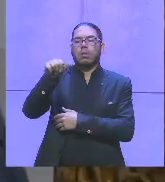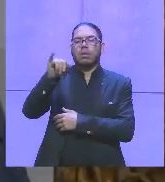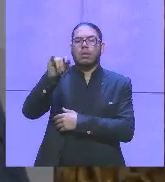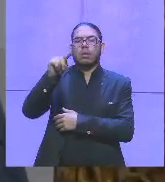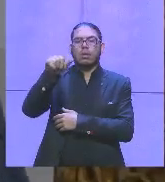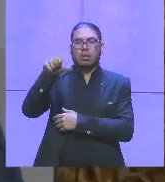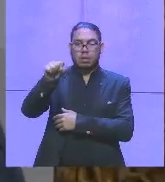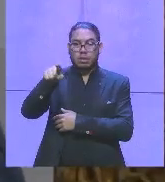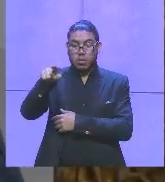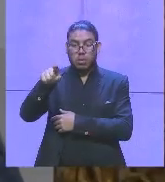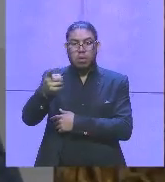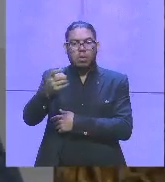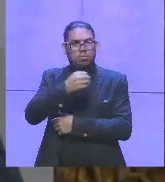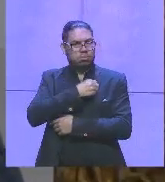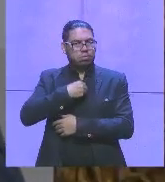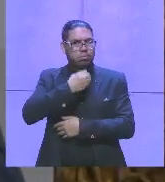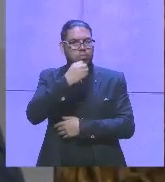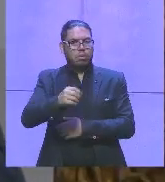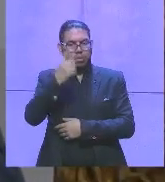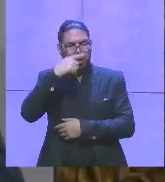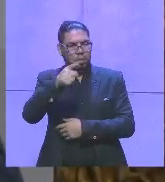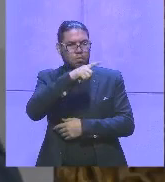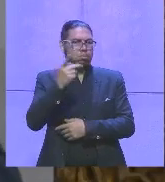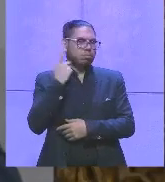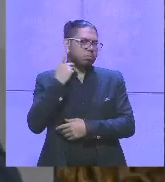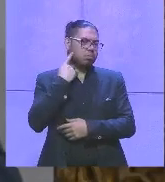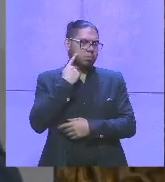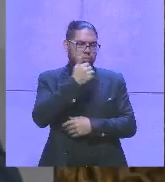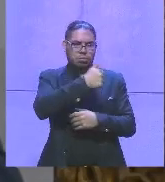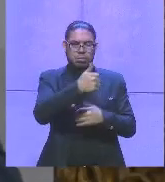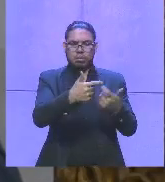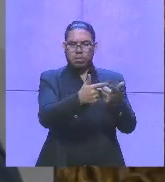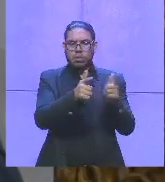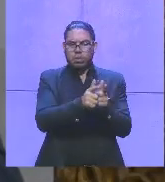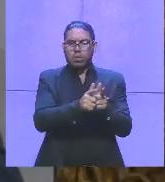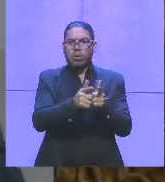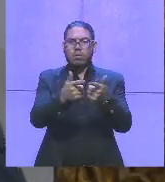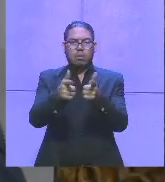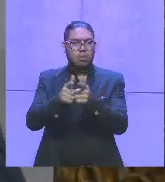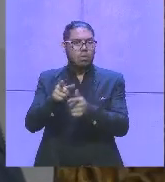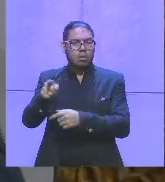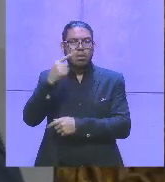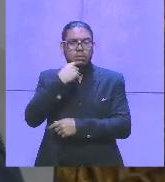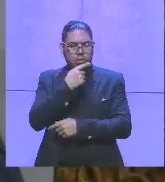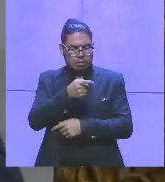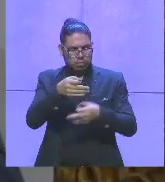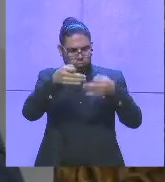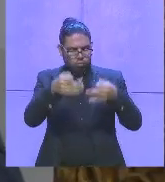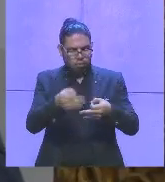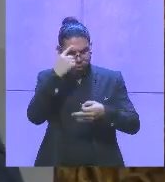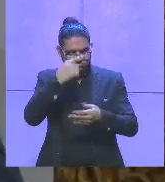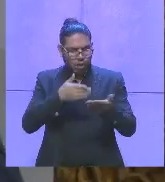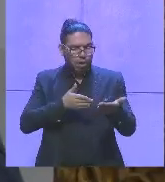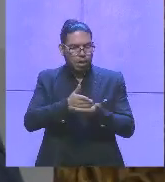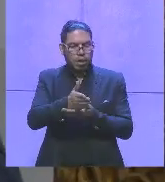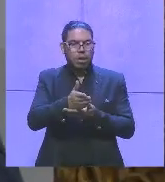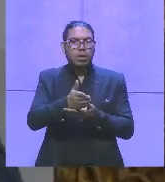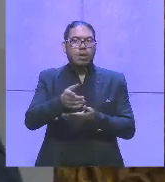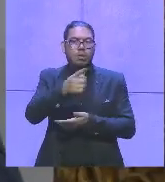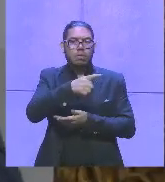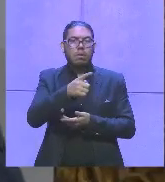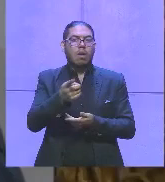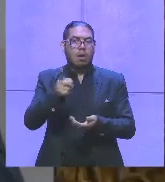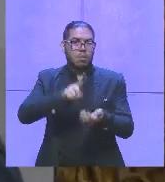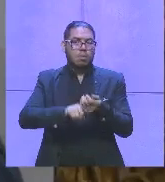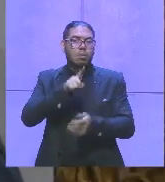se obligó a los partidos políticos a materializar la representación efectiva y el acceso a las mujeres al poder